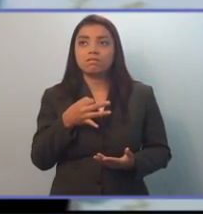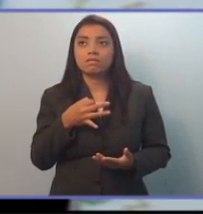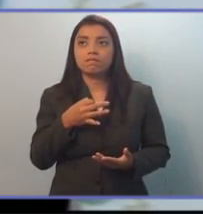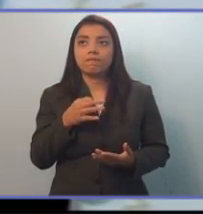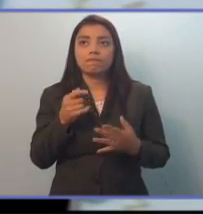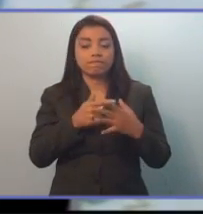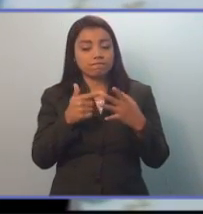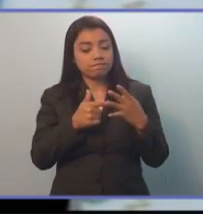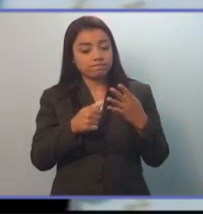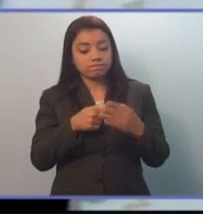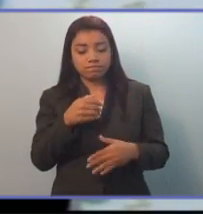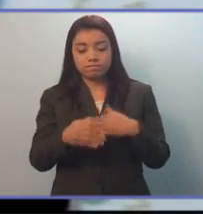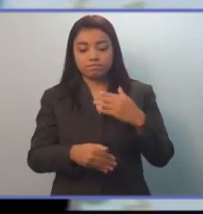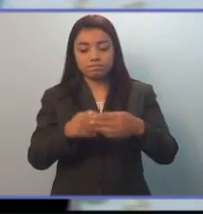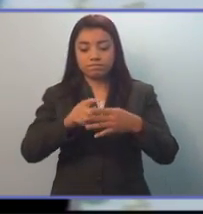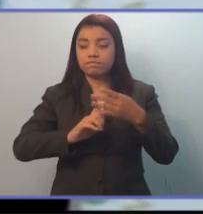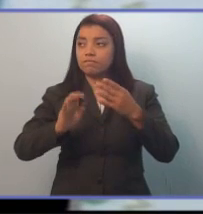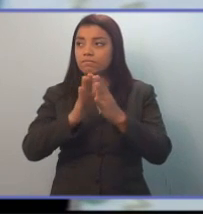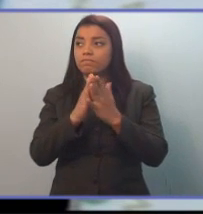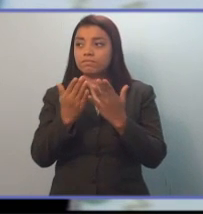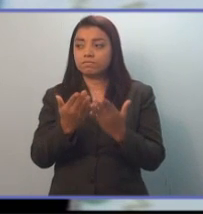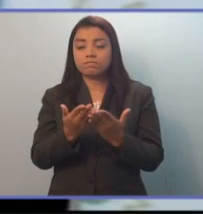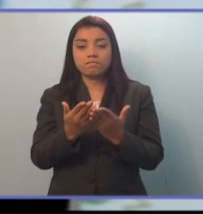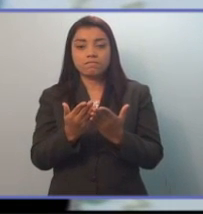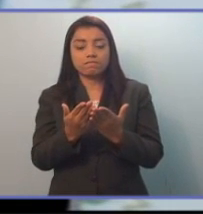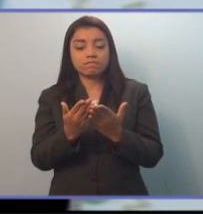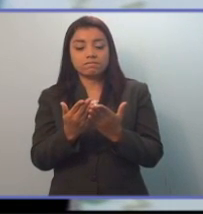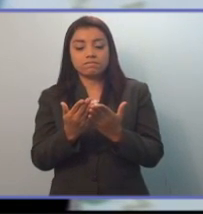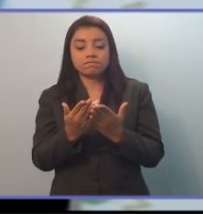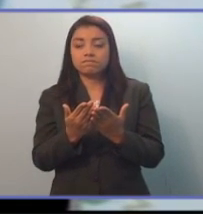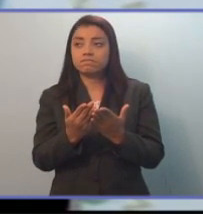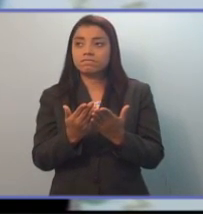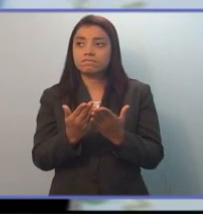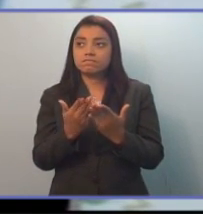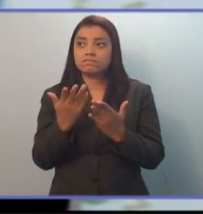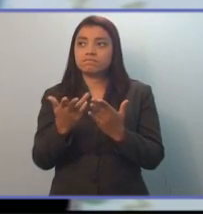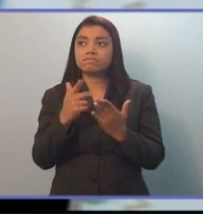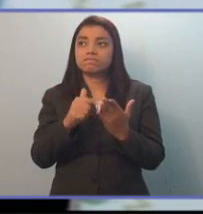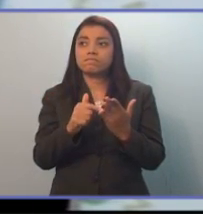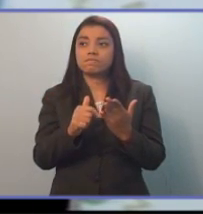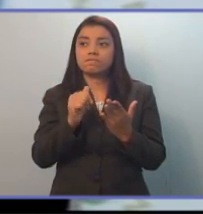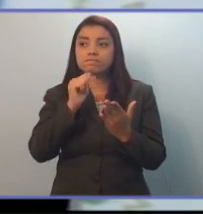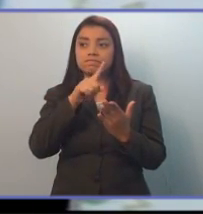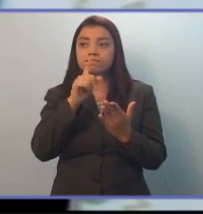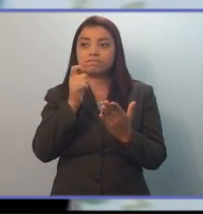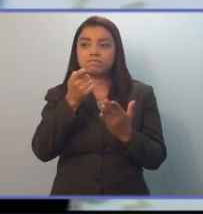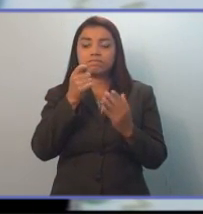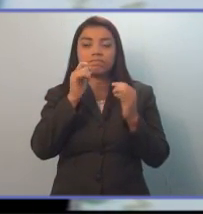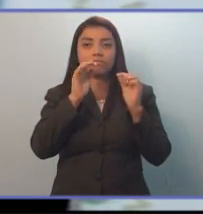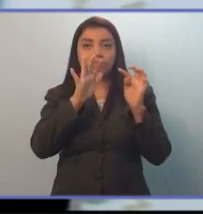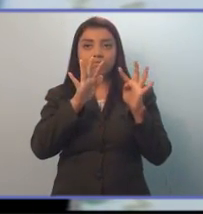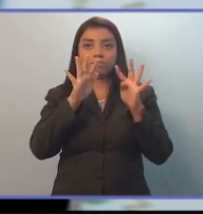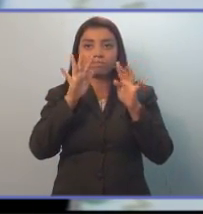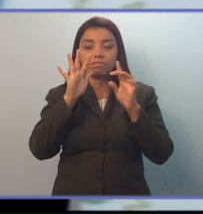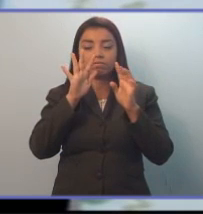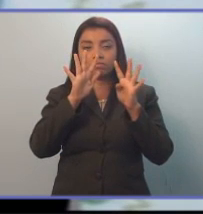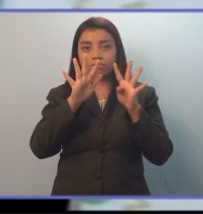ley de procedimientos constitucionales pues es una ley que anda que ya por ahí por 1960,